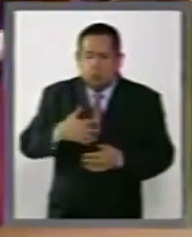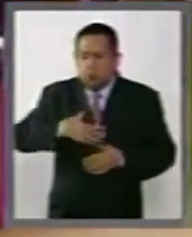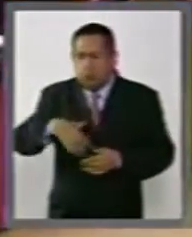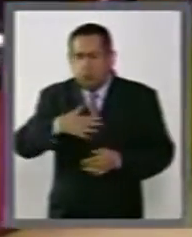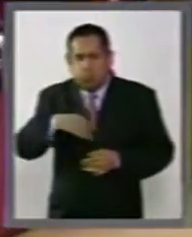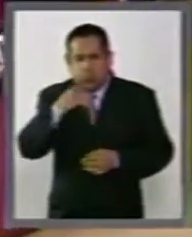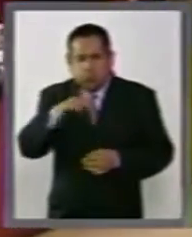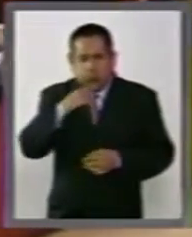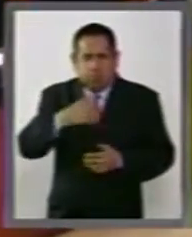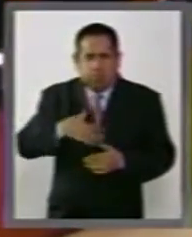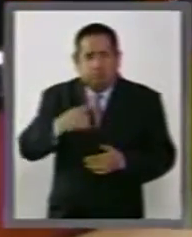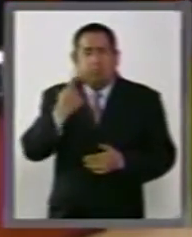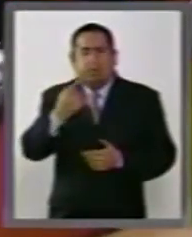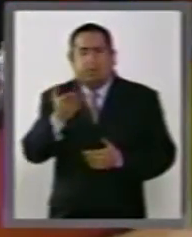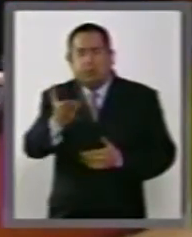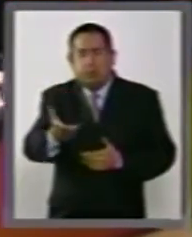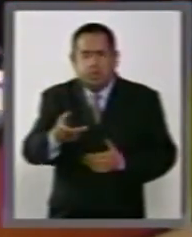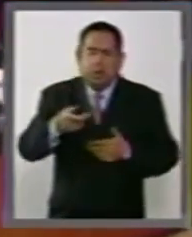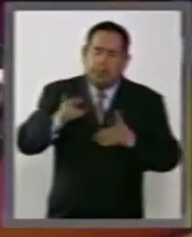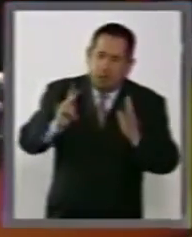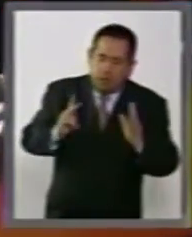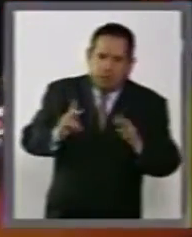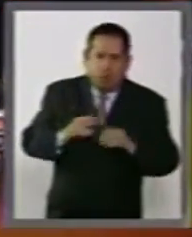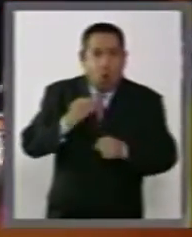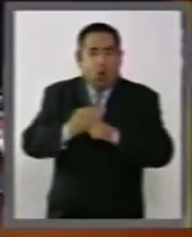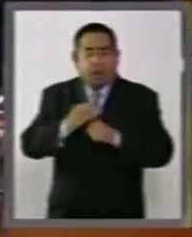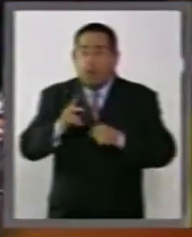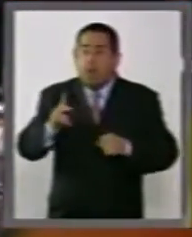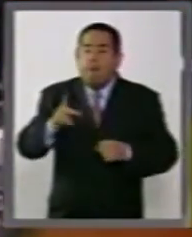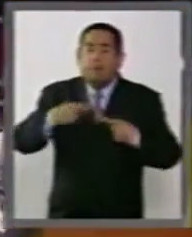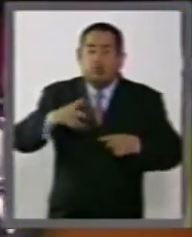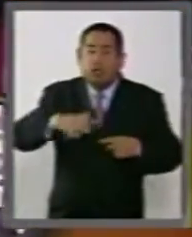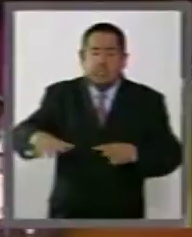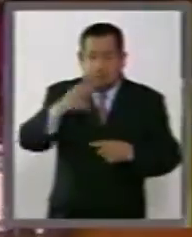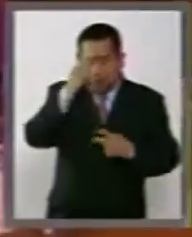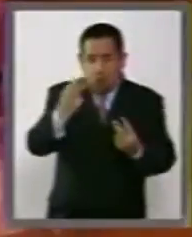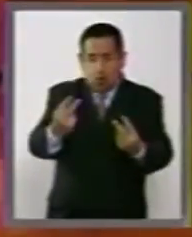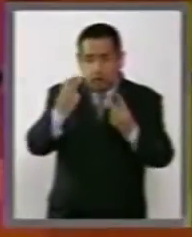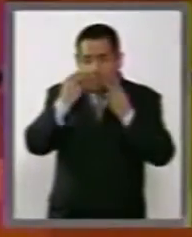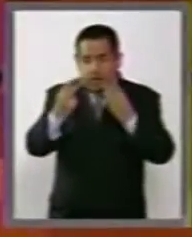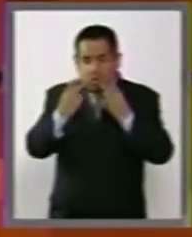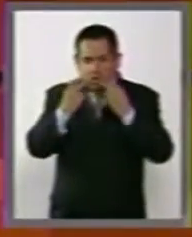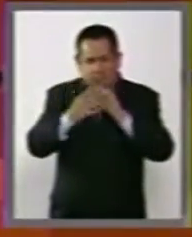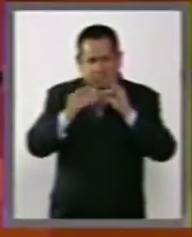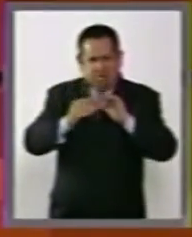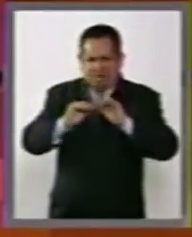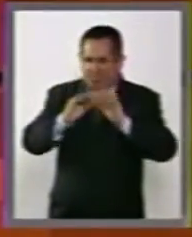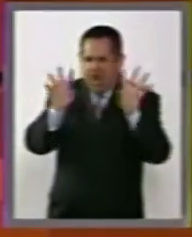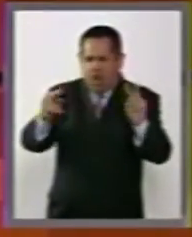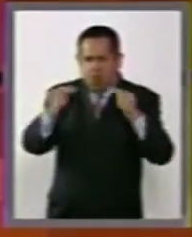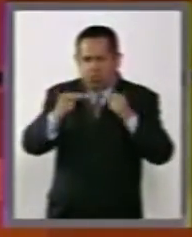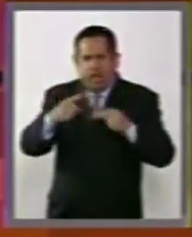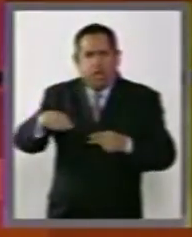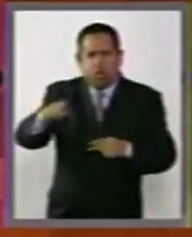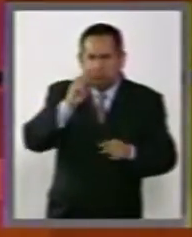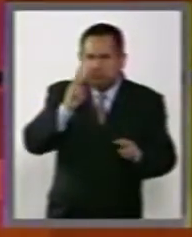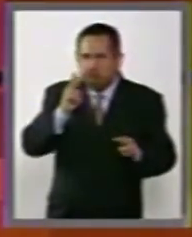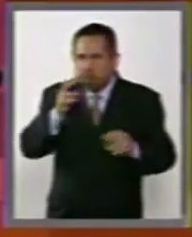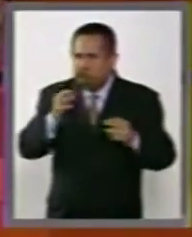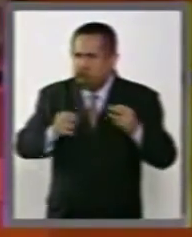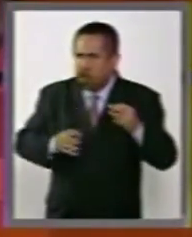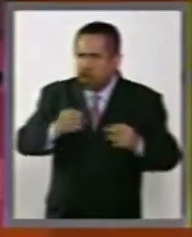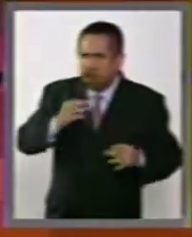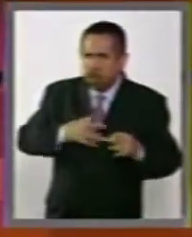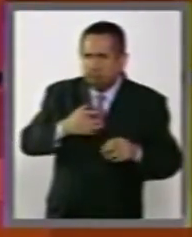desgaste inútil, pero nos está viendo el pueblo de México, y el pueblo de México será el que